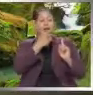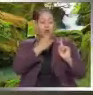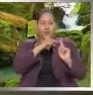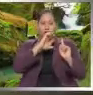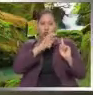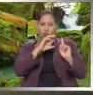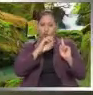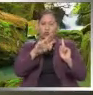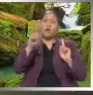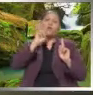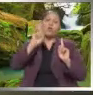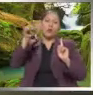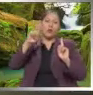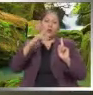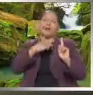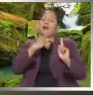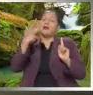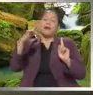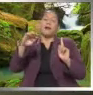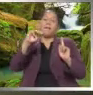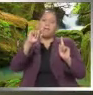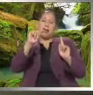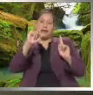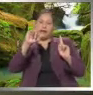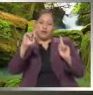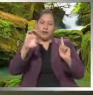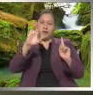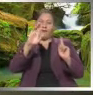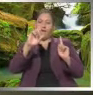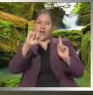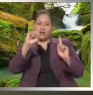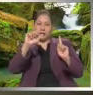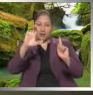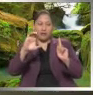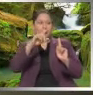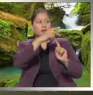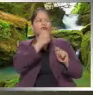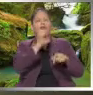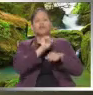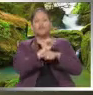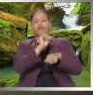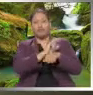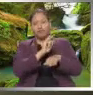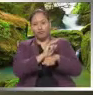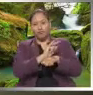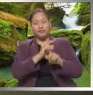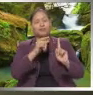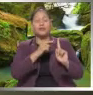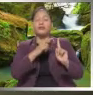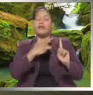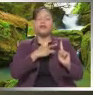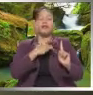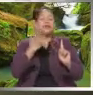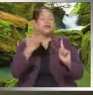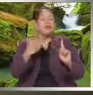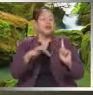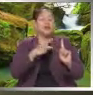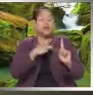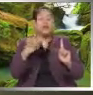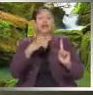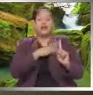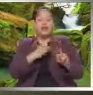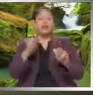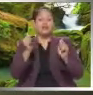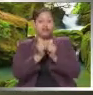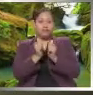lo vemos en pantalla, Jesús Arriaga, o por lo menos un actor interpretándolo, y el romance es tan tórrido que tiene descendencia, cosa que